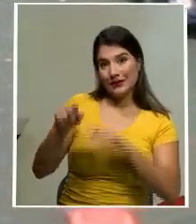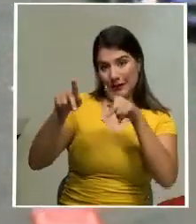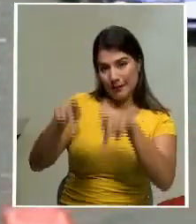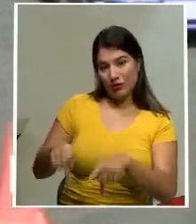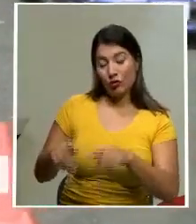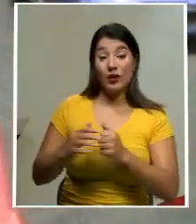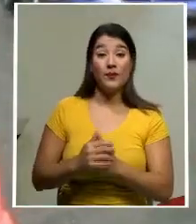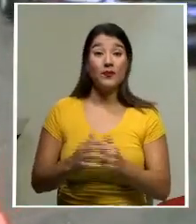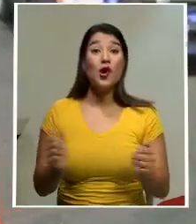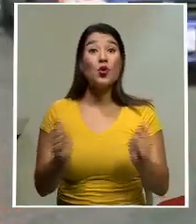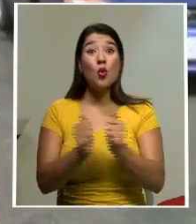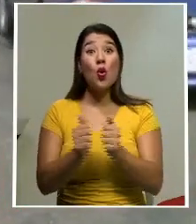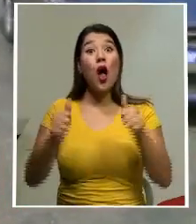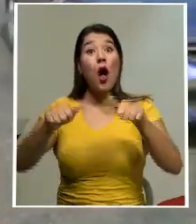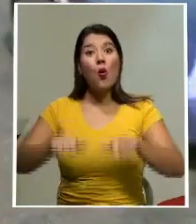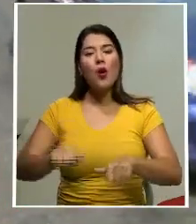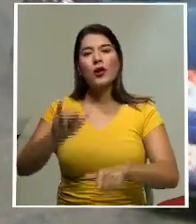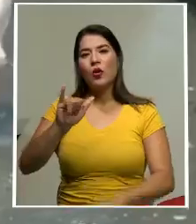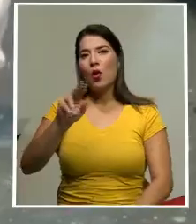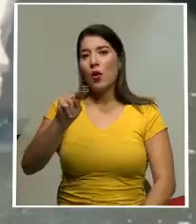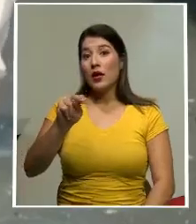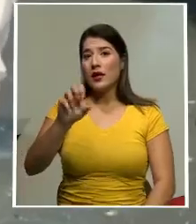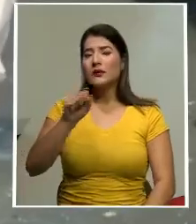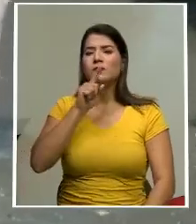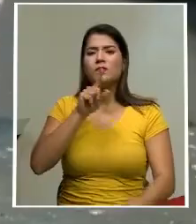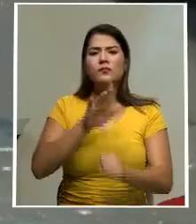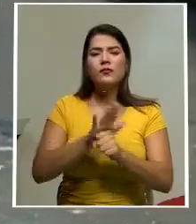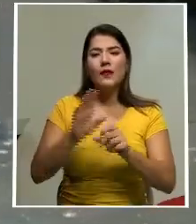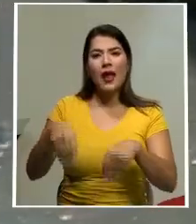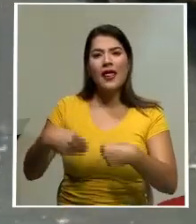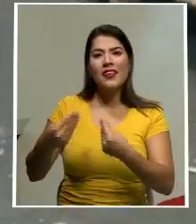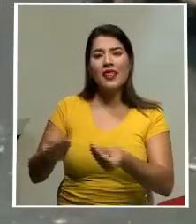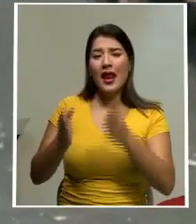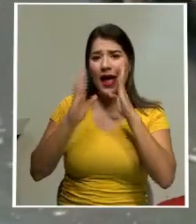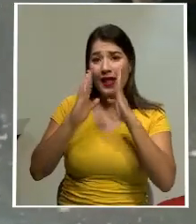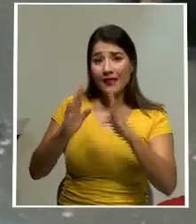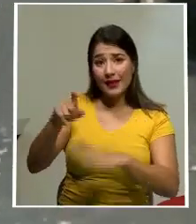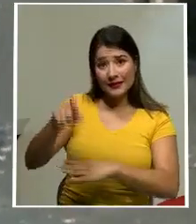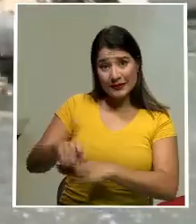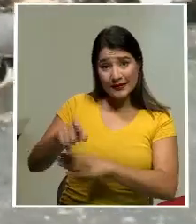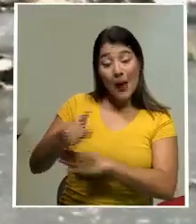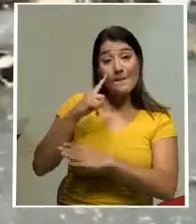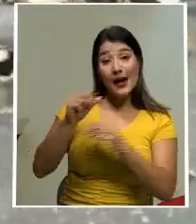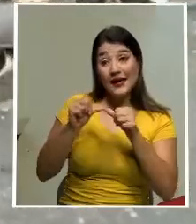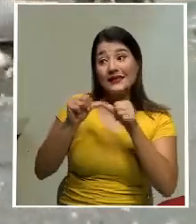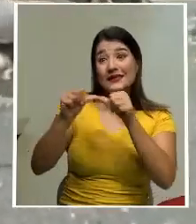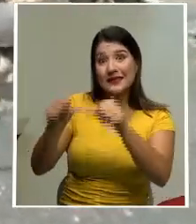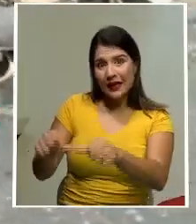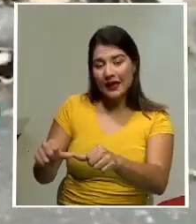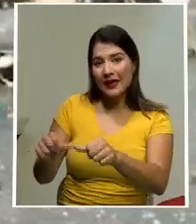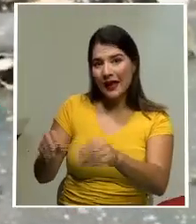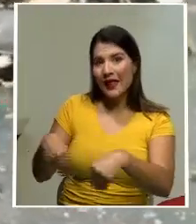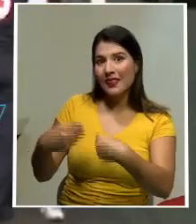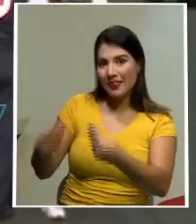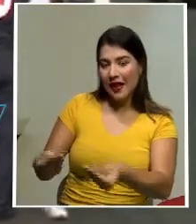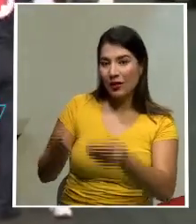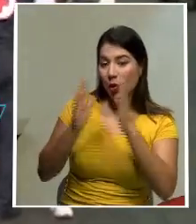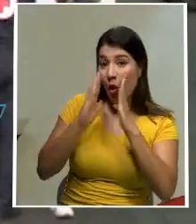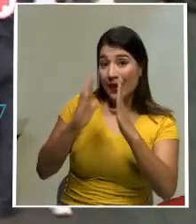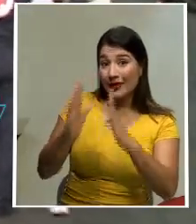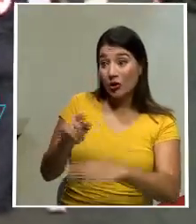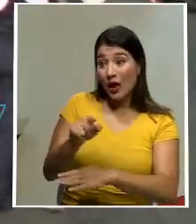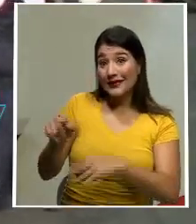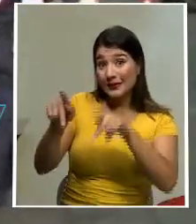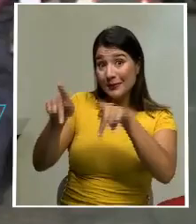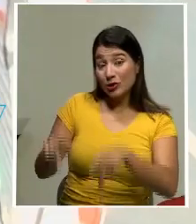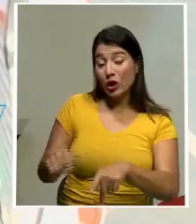el convenio, el INSS se compromete a brindar los servicios necesarios para garantizar la continuidad de la atención de los pacientes víctimas de accidentes de